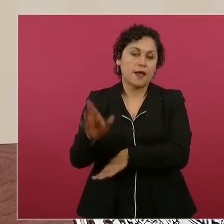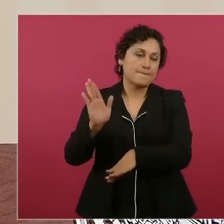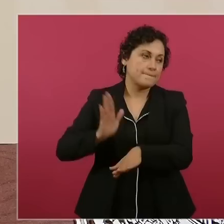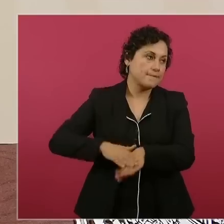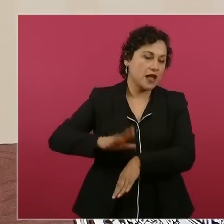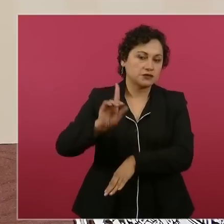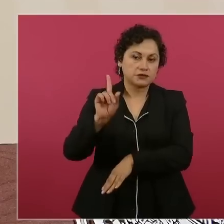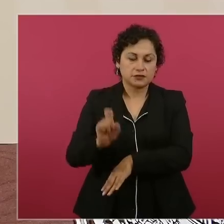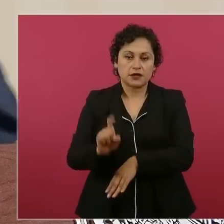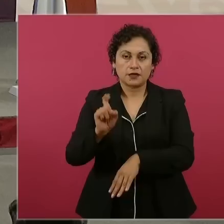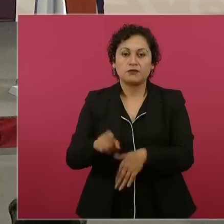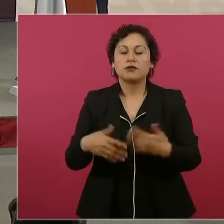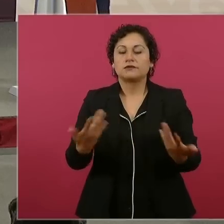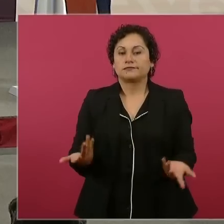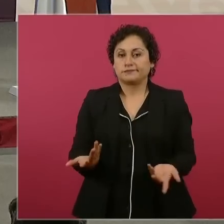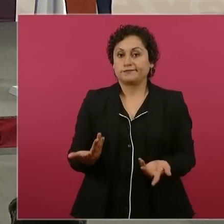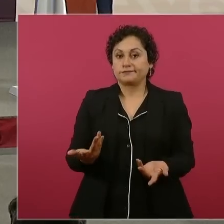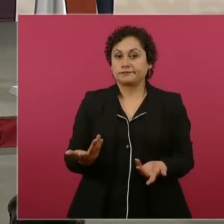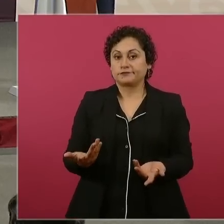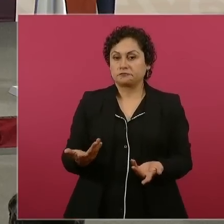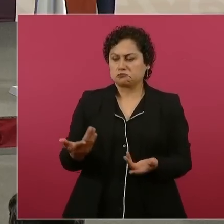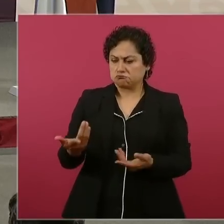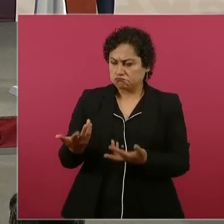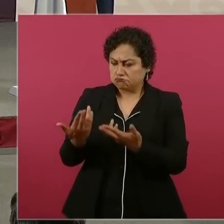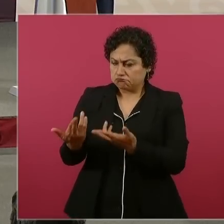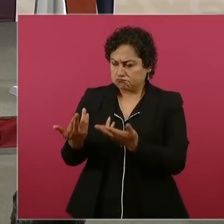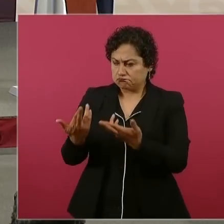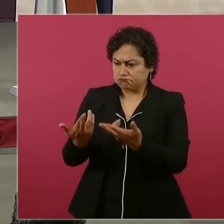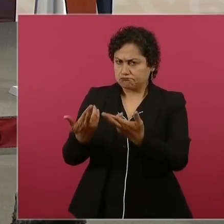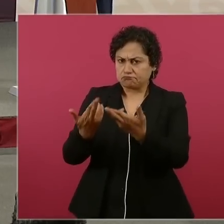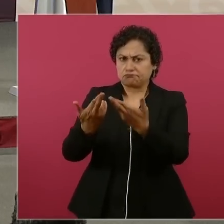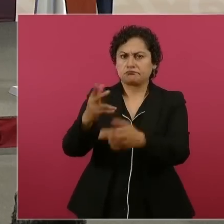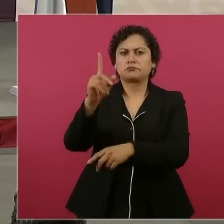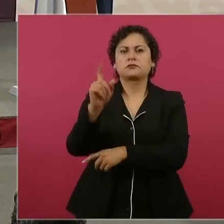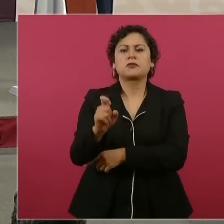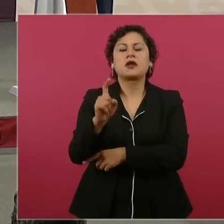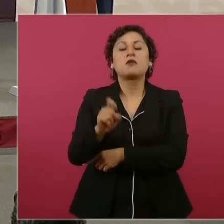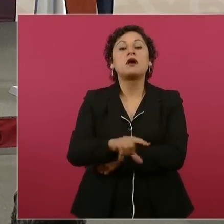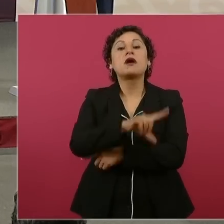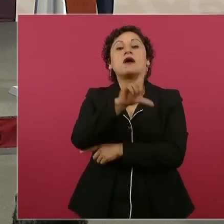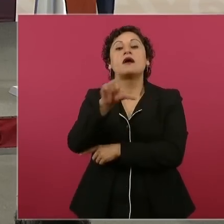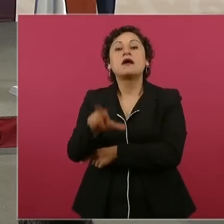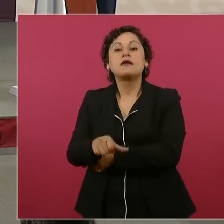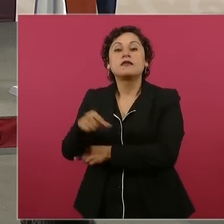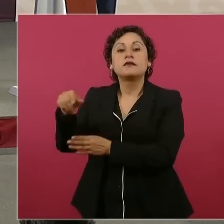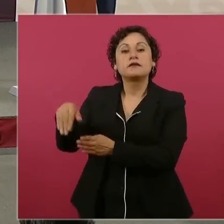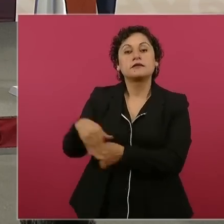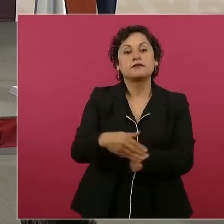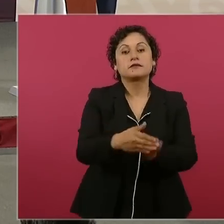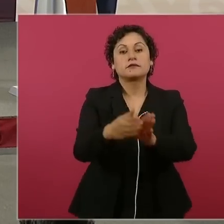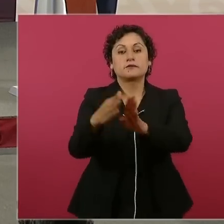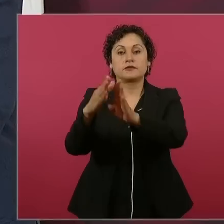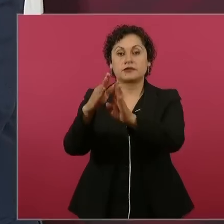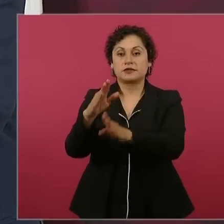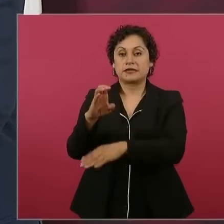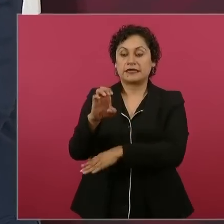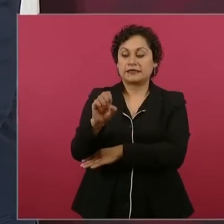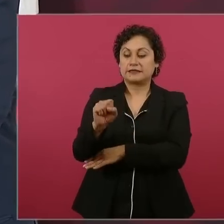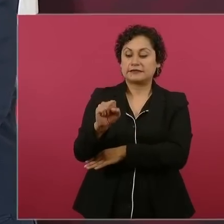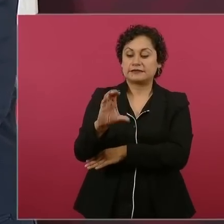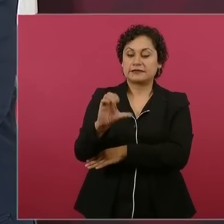Donde empieza a haber problemas de agua es de Escárcega a Calakmul, por eso estamos